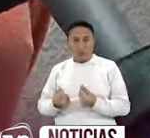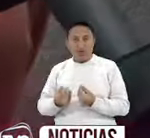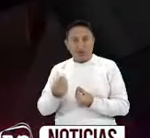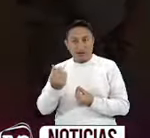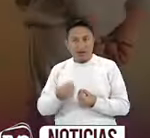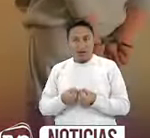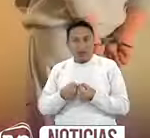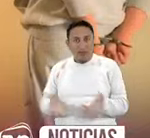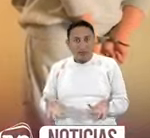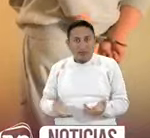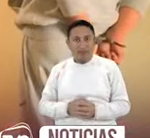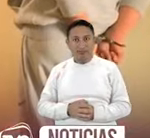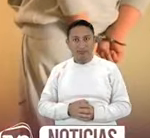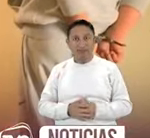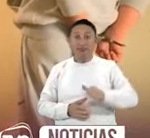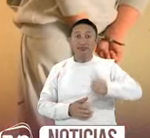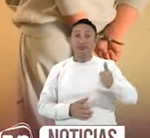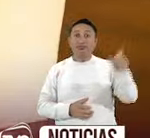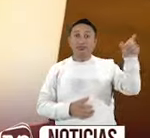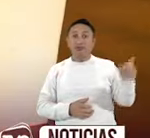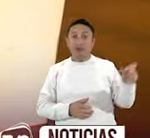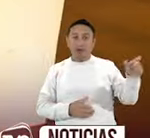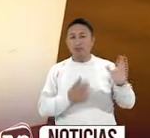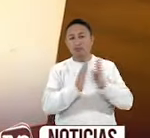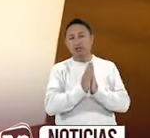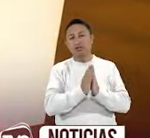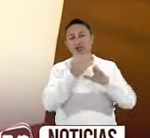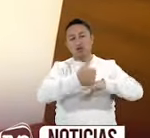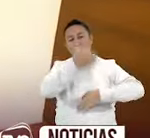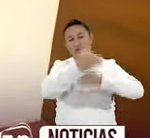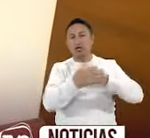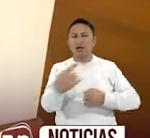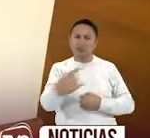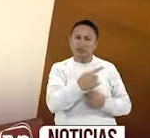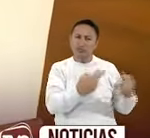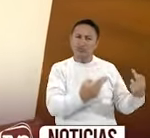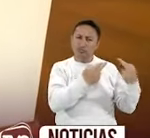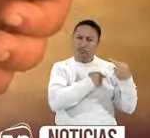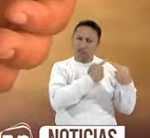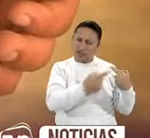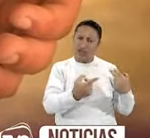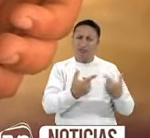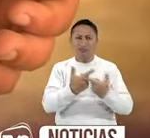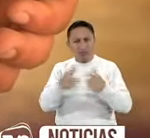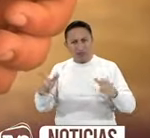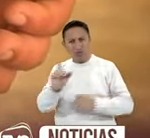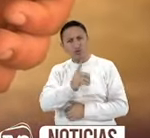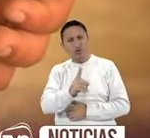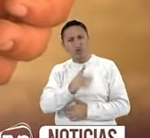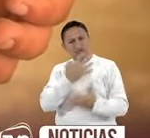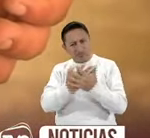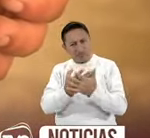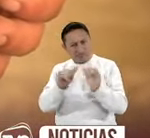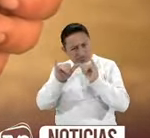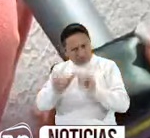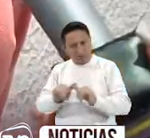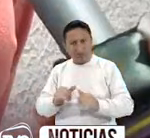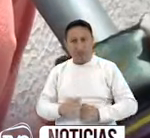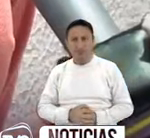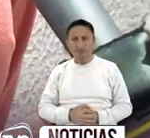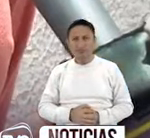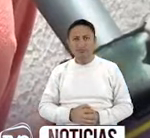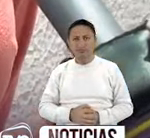los demás afectados piden a la justicia que haga su parte para que no sean liberados, como en otros casos. Estas personas creo que